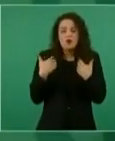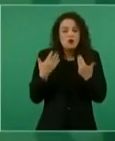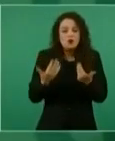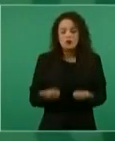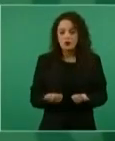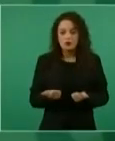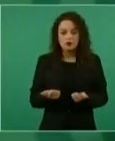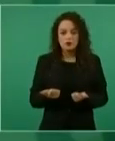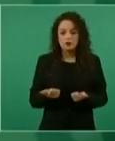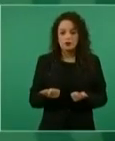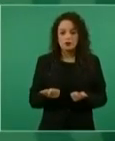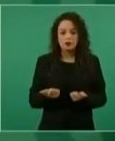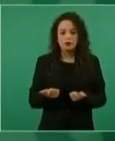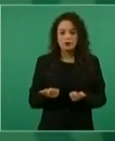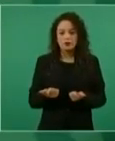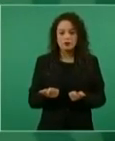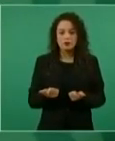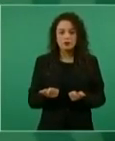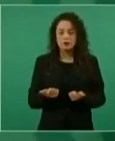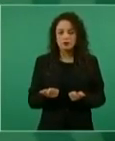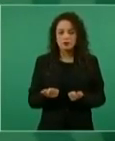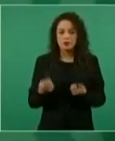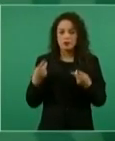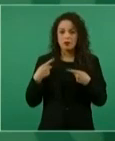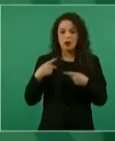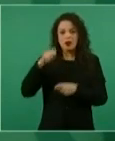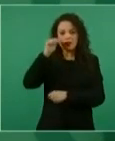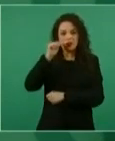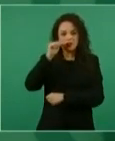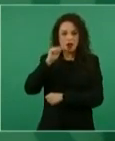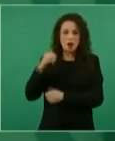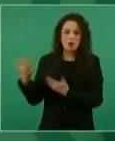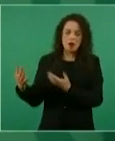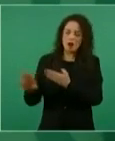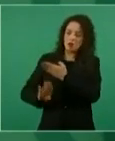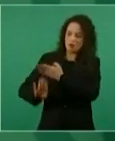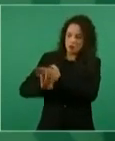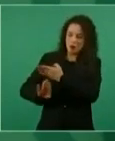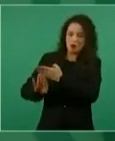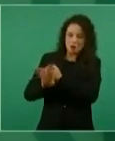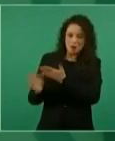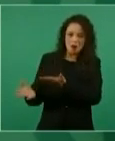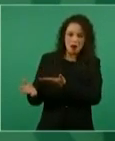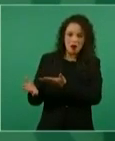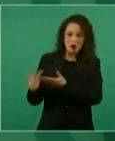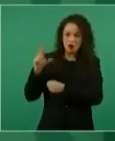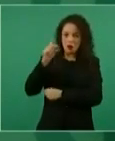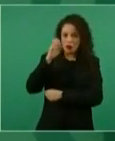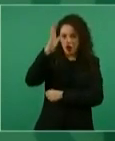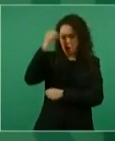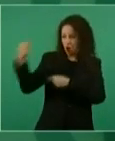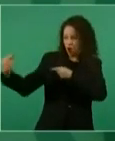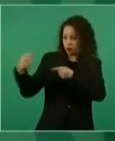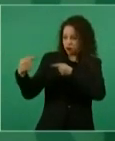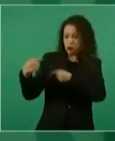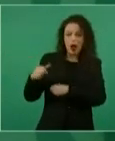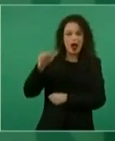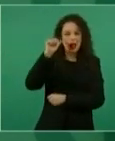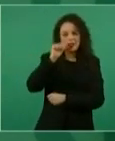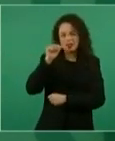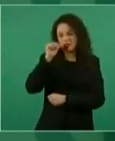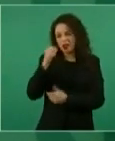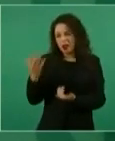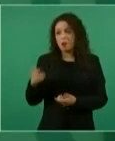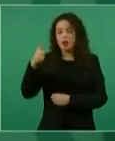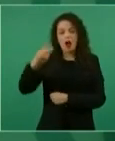Pero no. El presidente reconoció que durante la pandemia se perdieron vidas. ¿Sí? Por supuesto, 230 mil personas ya no están con nosotros.